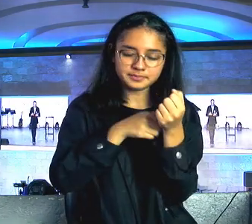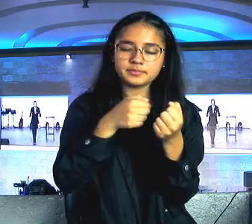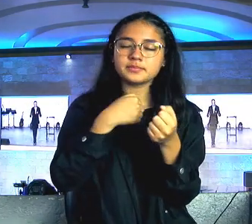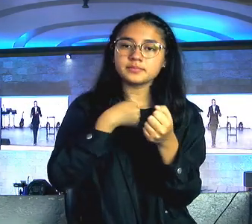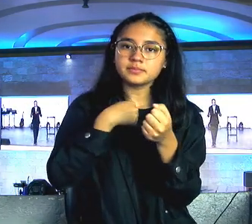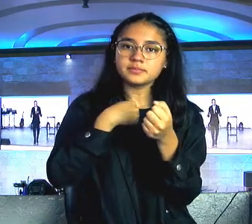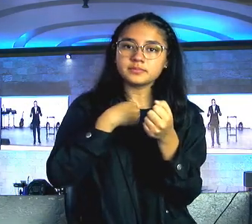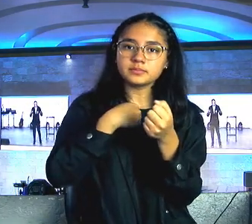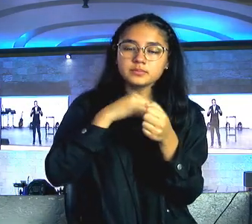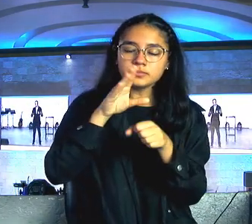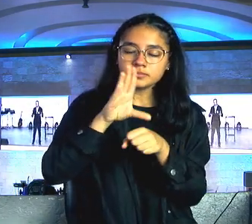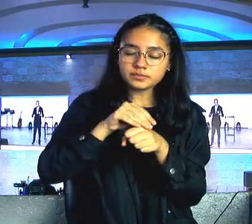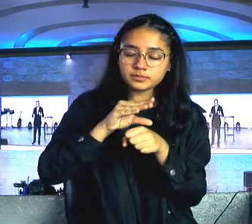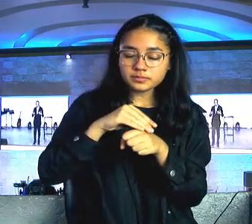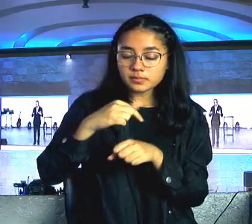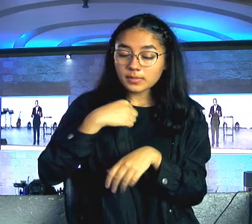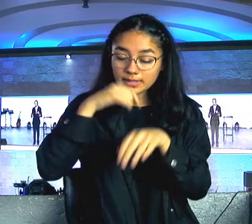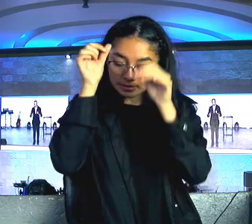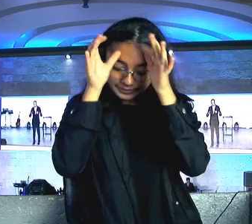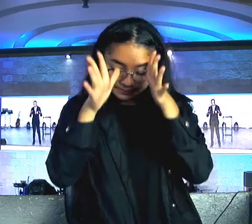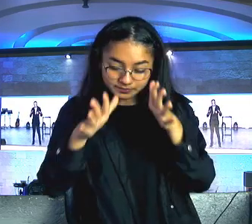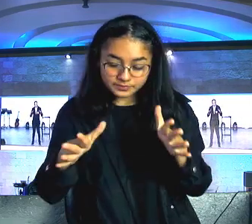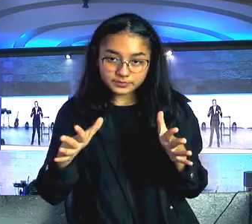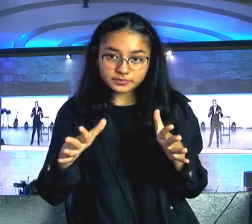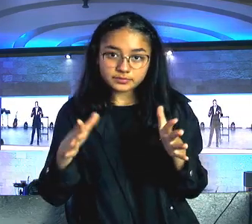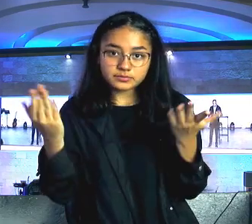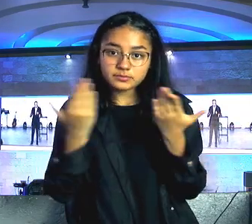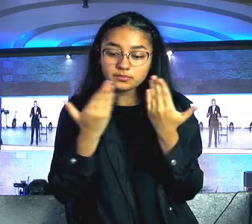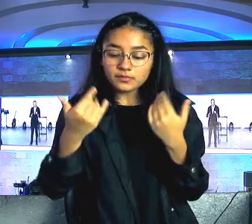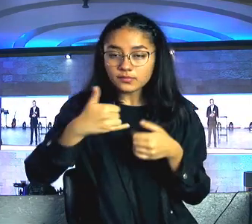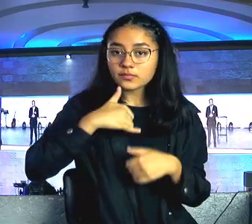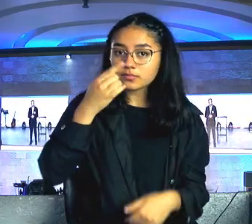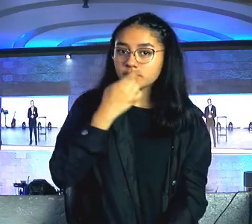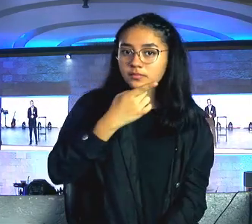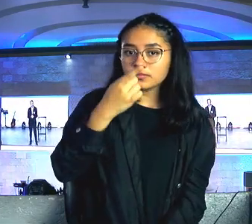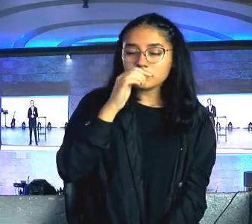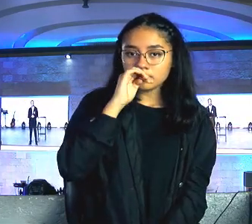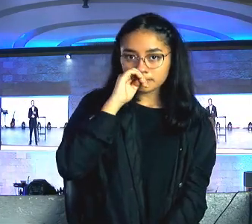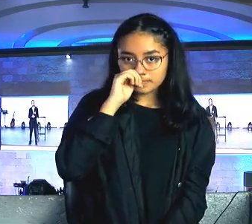Déjate bendecir y haz lo que yo te diga. Déjate bendecir.